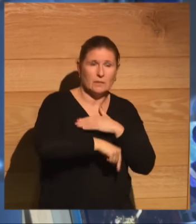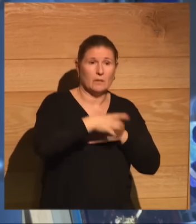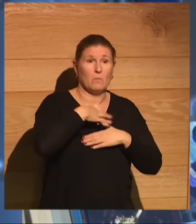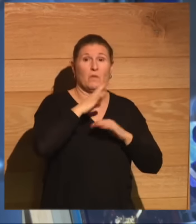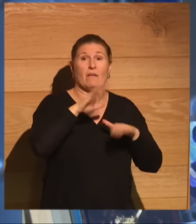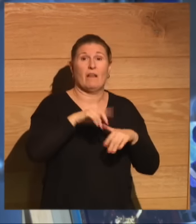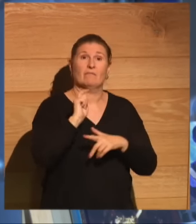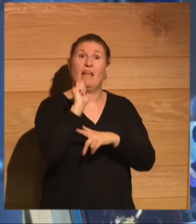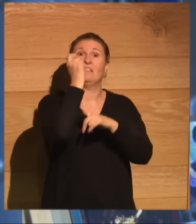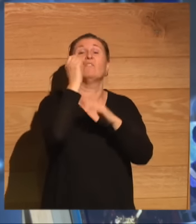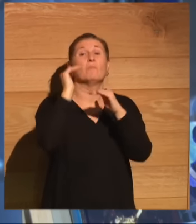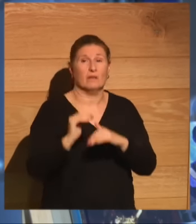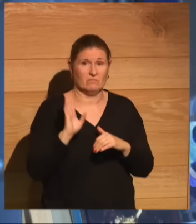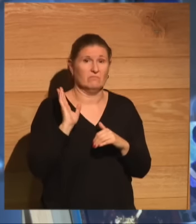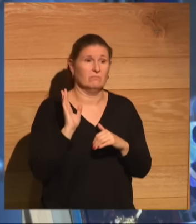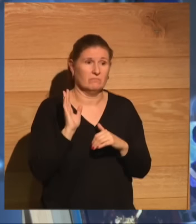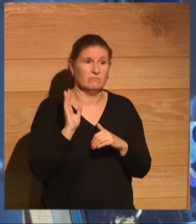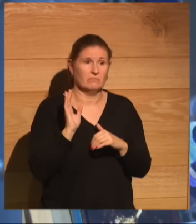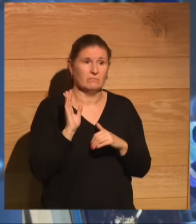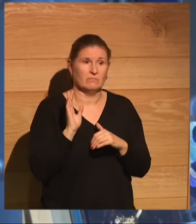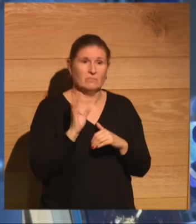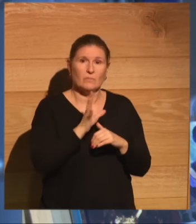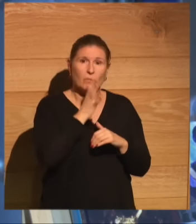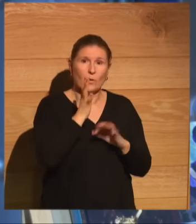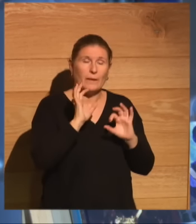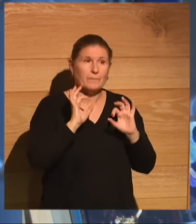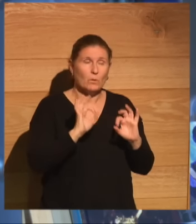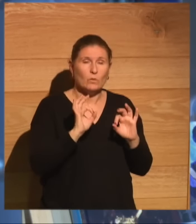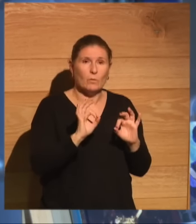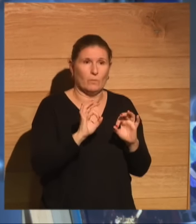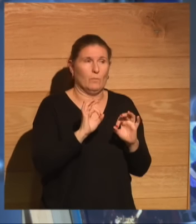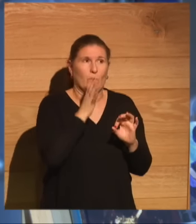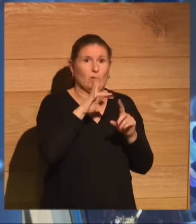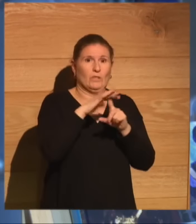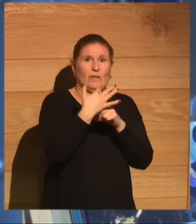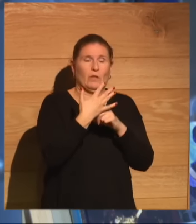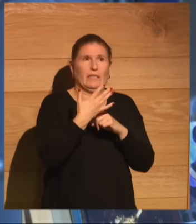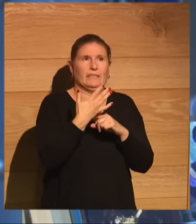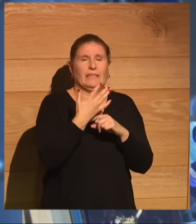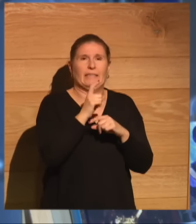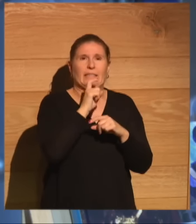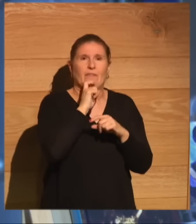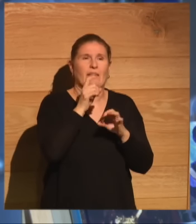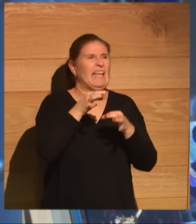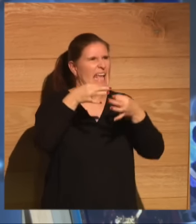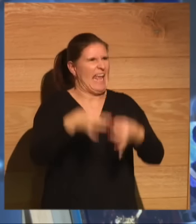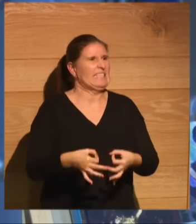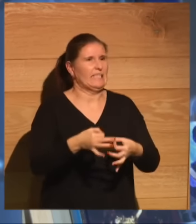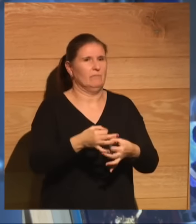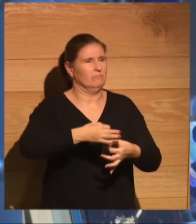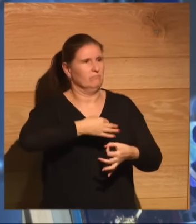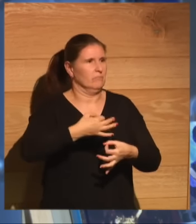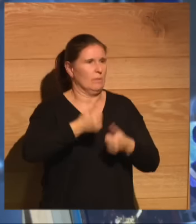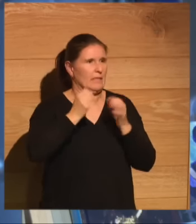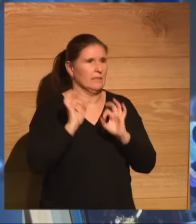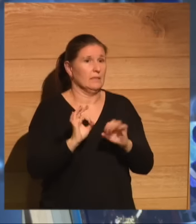que ha tenido. No habría llegado a... Porque de alguna manera, a partir de esos... Por eso las cosas son difíciles de juzgar y sobre todo en términos absolutos. Sin embargo, a partir